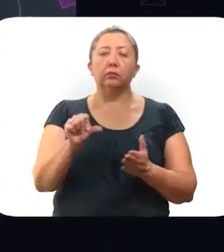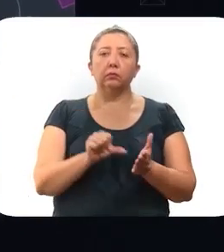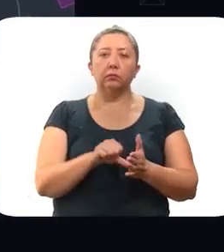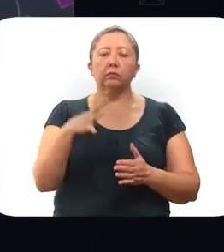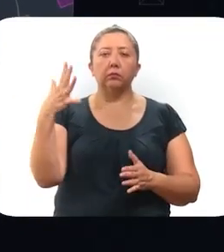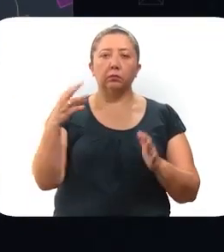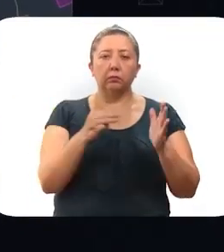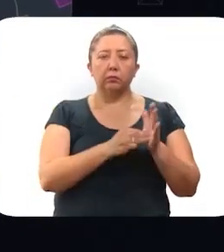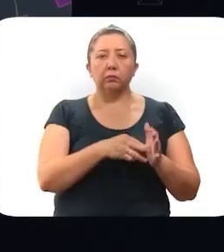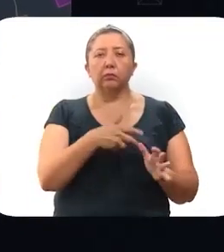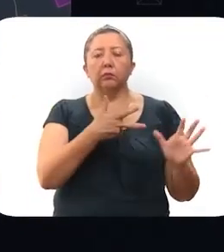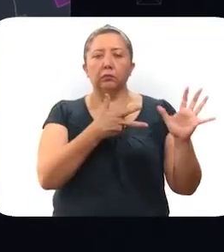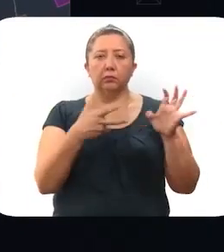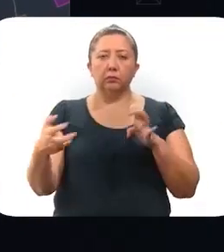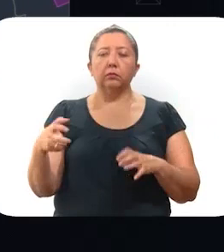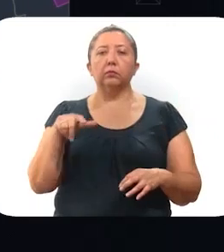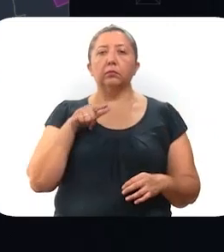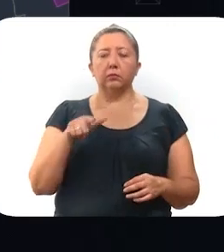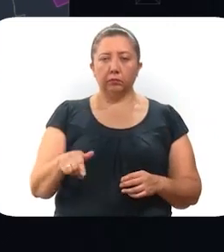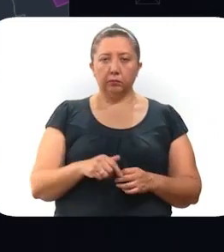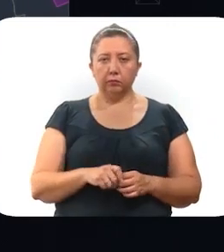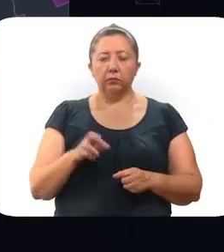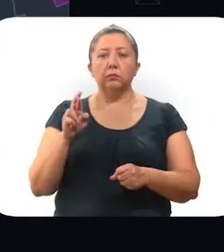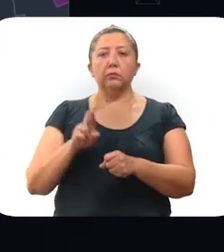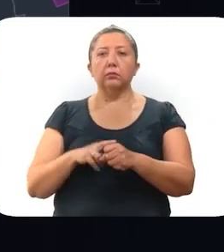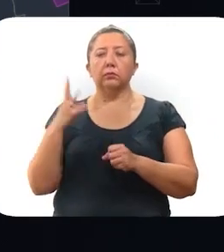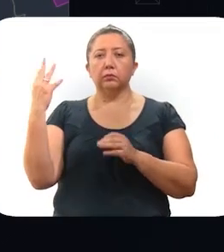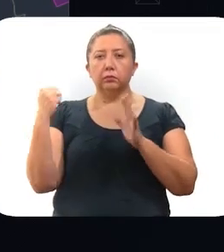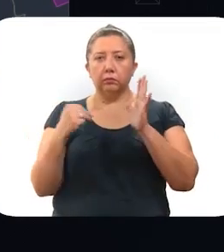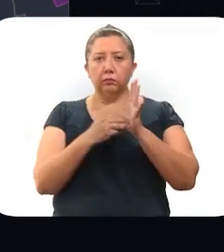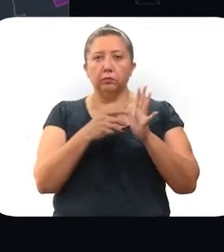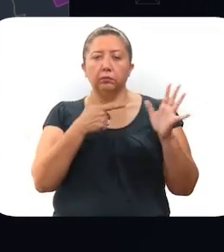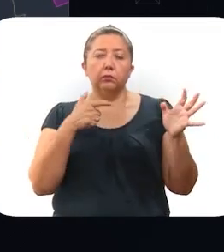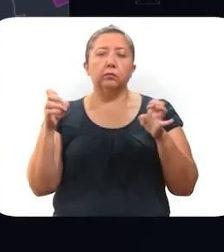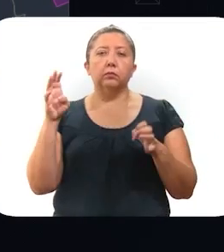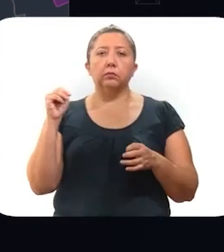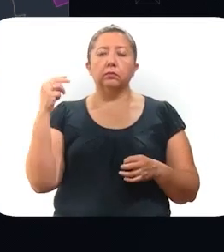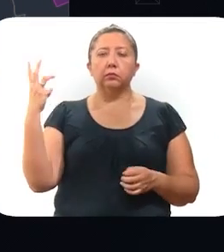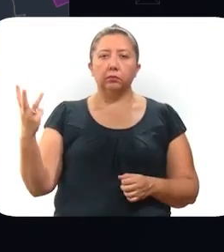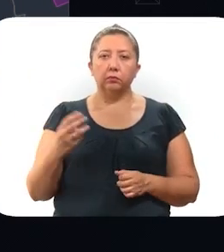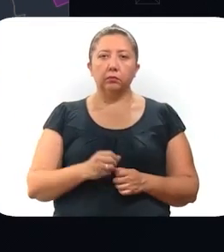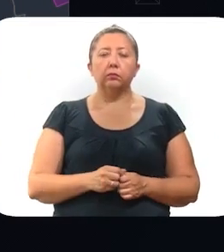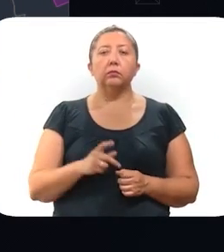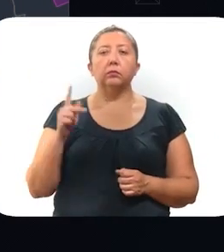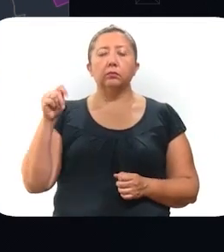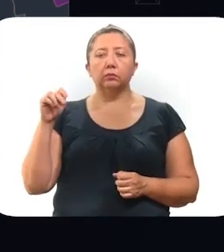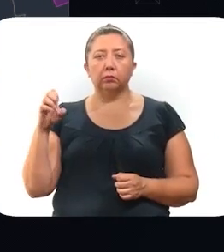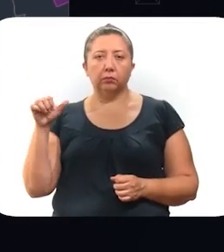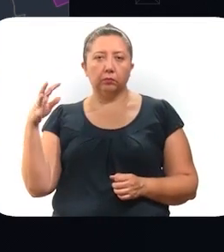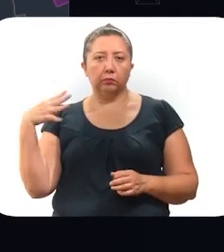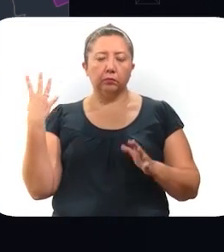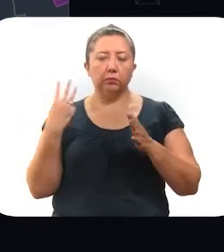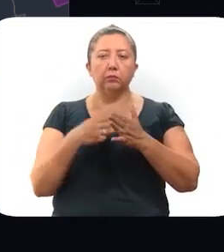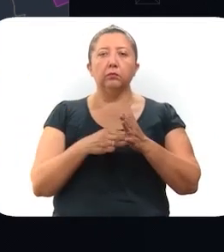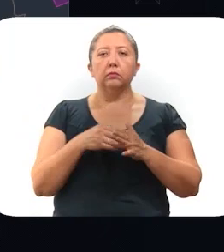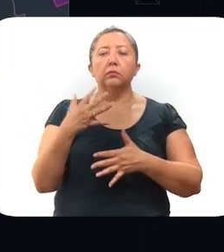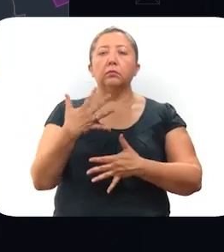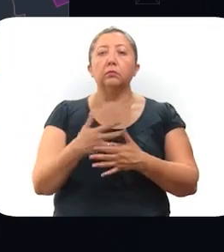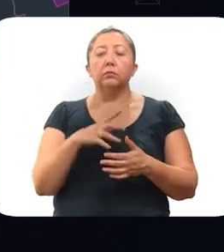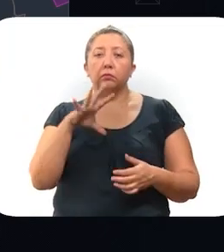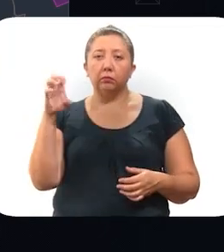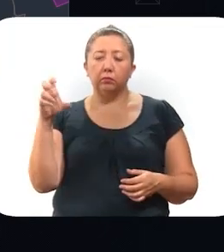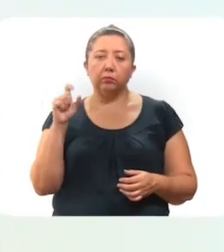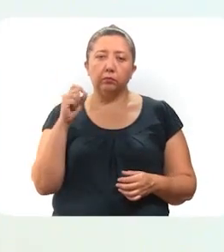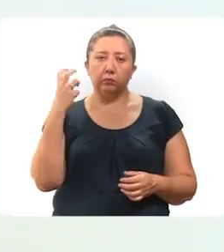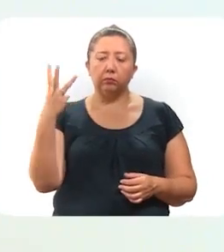centro 5.817, en la zona sur 9.793 y en la zona poniente